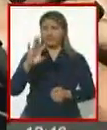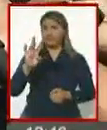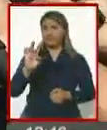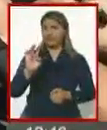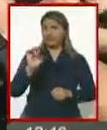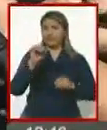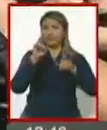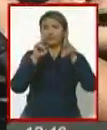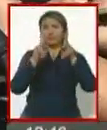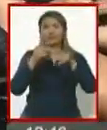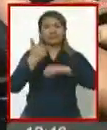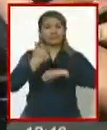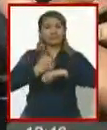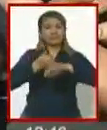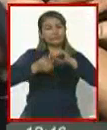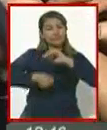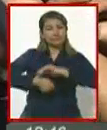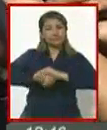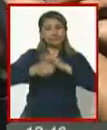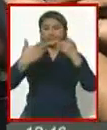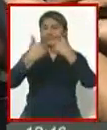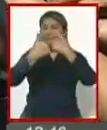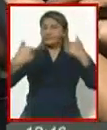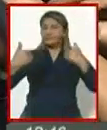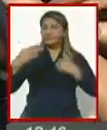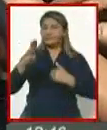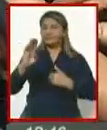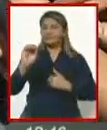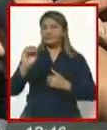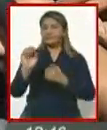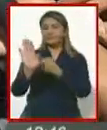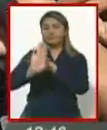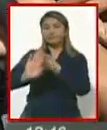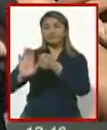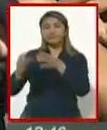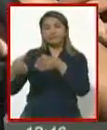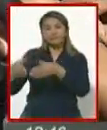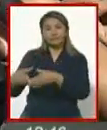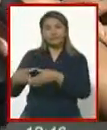27 que se encuentran en este momento aislados en un bote de seguridad,